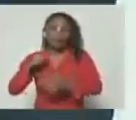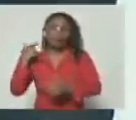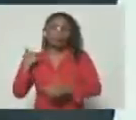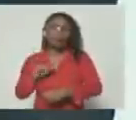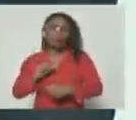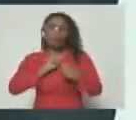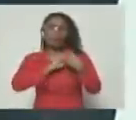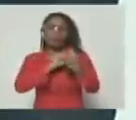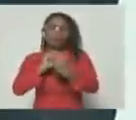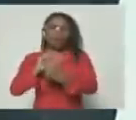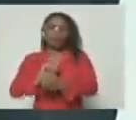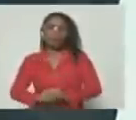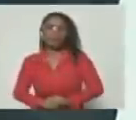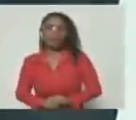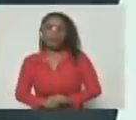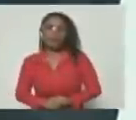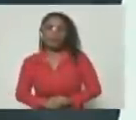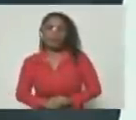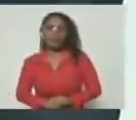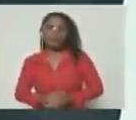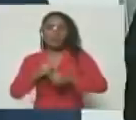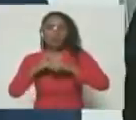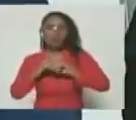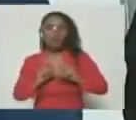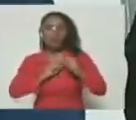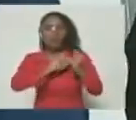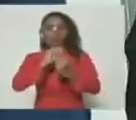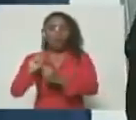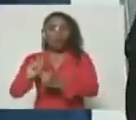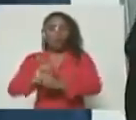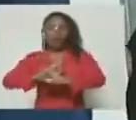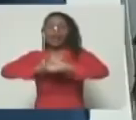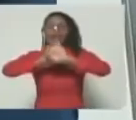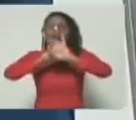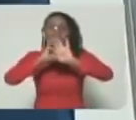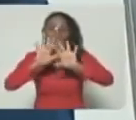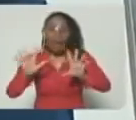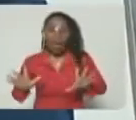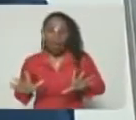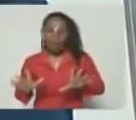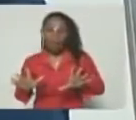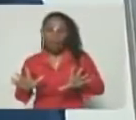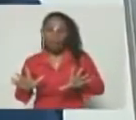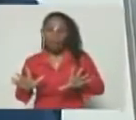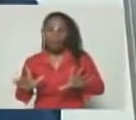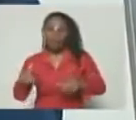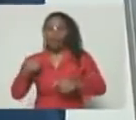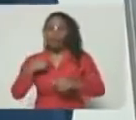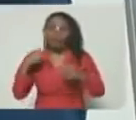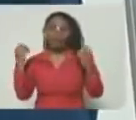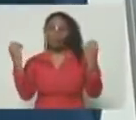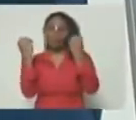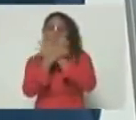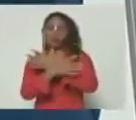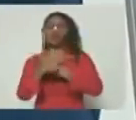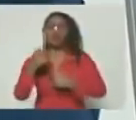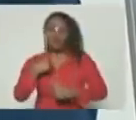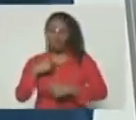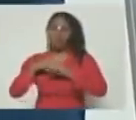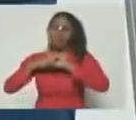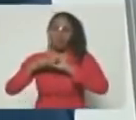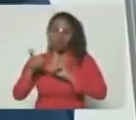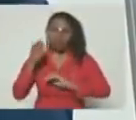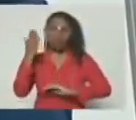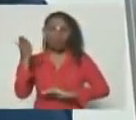diálogo. Pero el diálogo franco y sincero. Yo no confundo, presidente, yo tengo diferencias con usted,